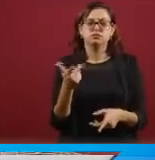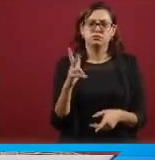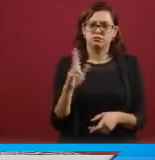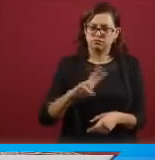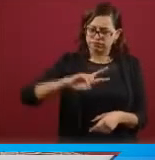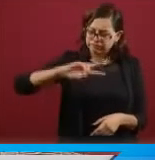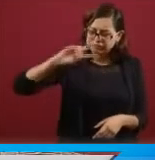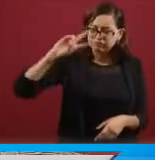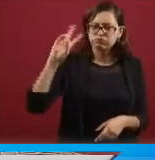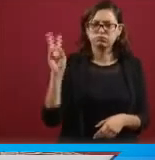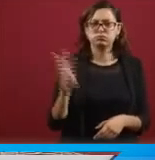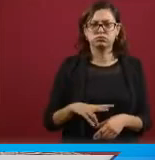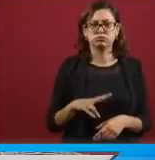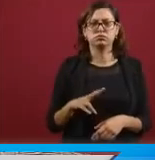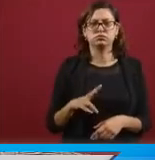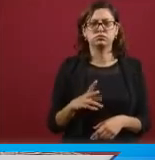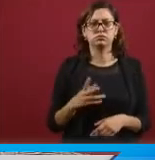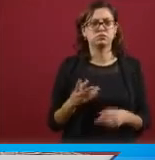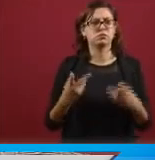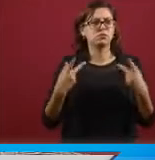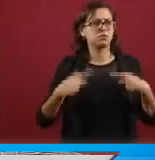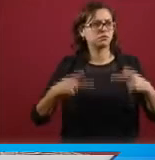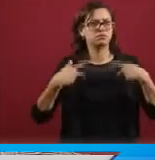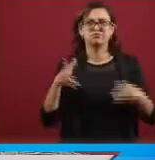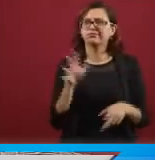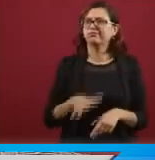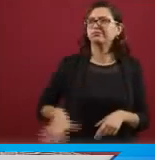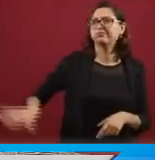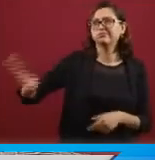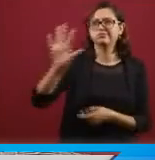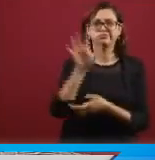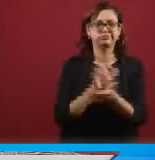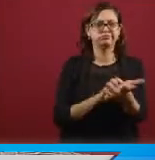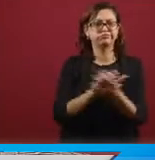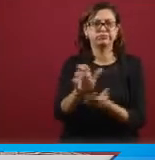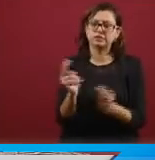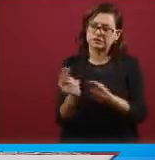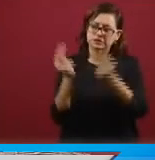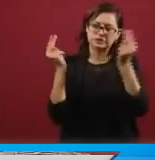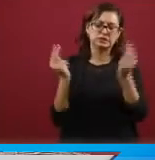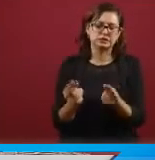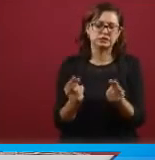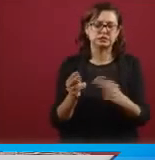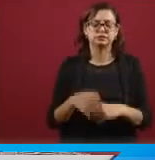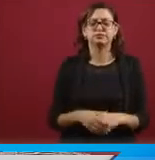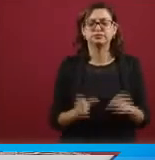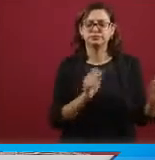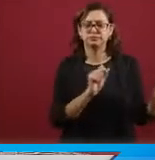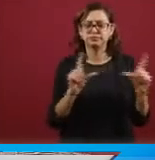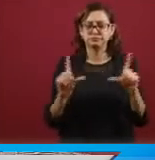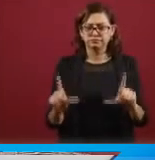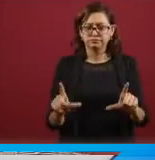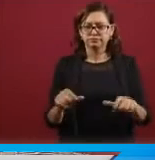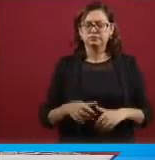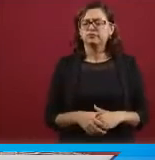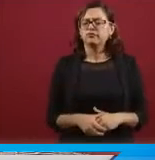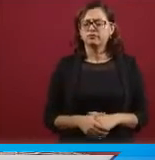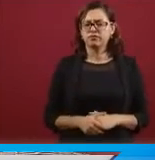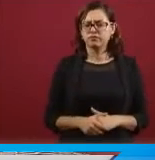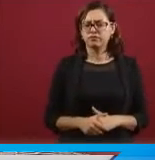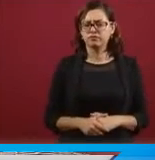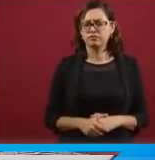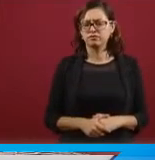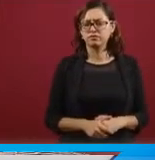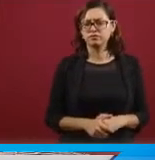estas empresas. La mayoría de los dueños de estas pequeñas empresas no son sujetos a créditos en la banca comercial, lo que les impide tener un